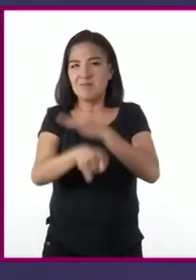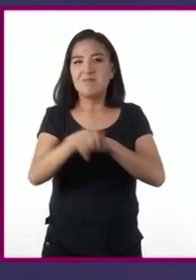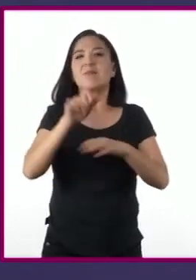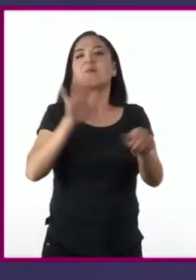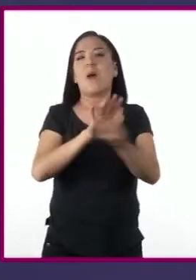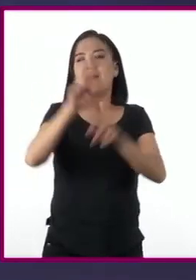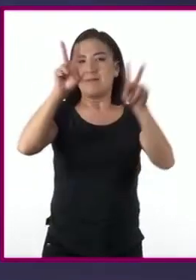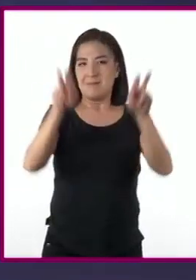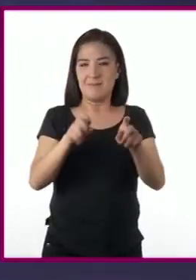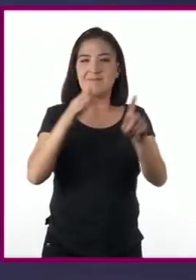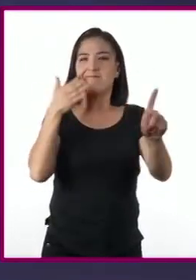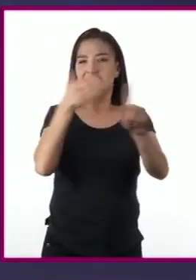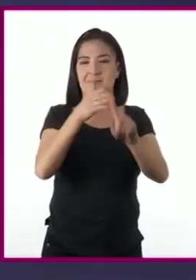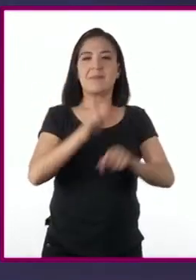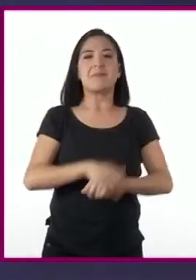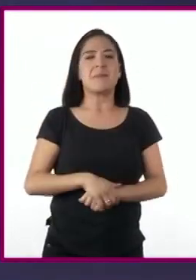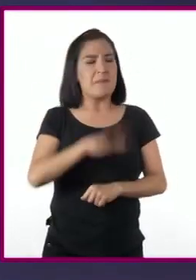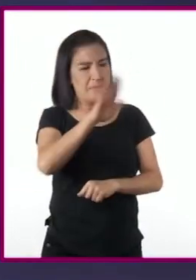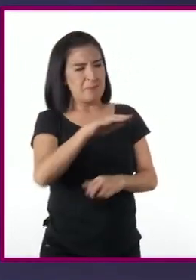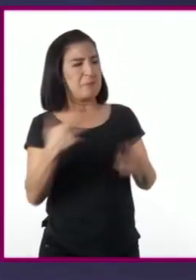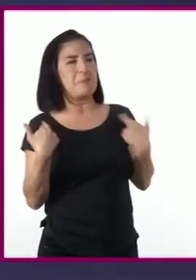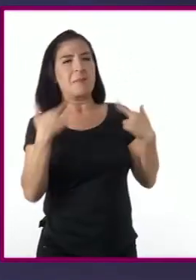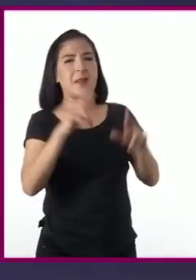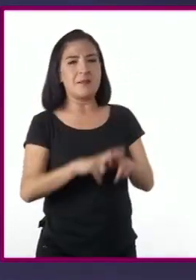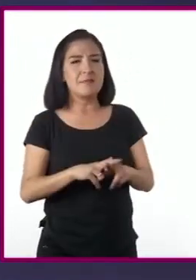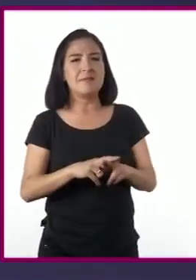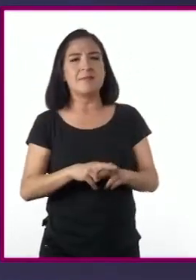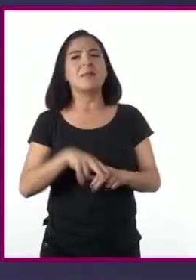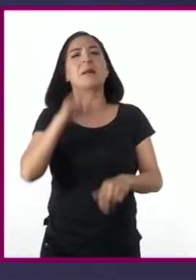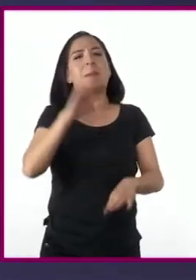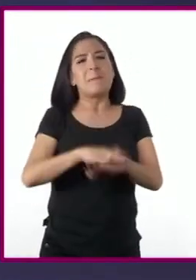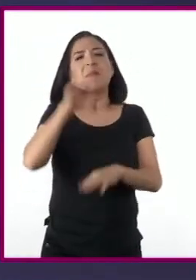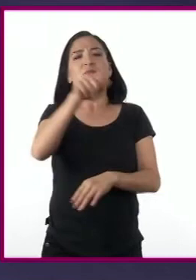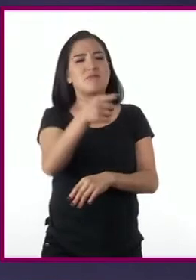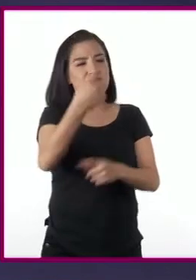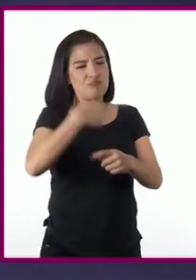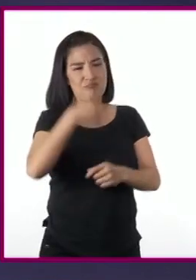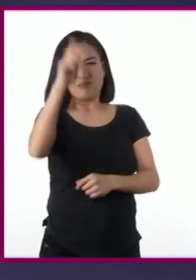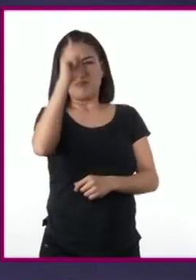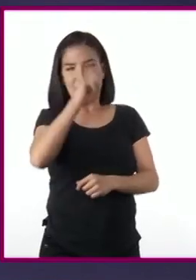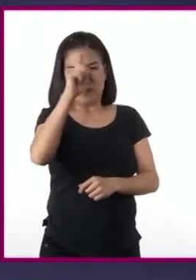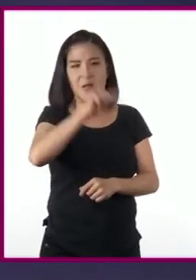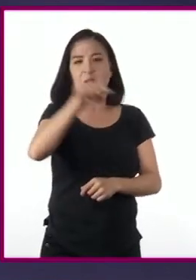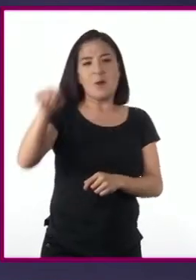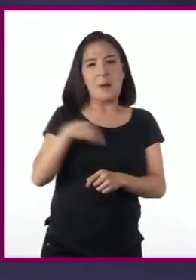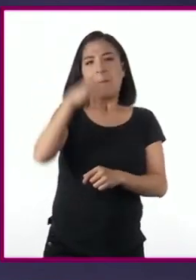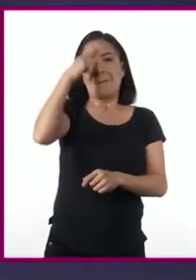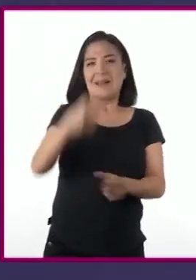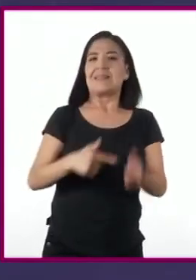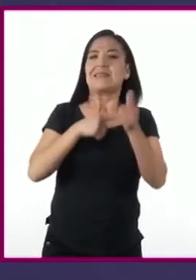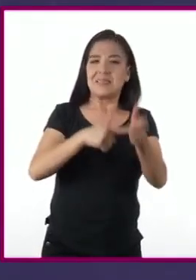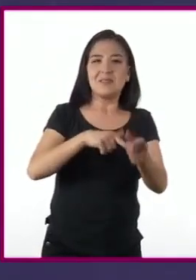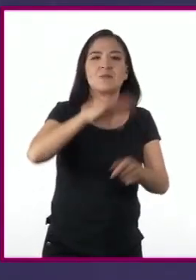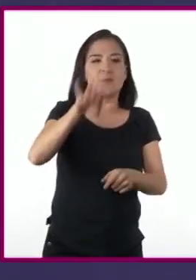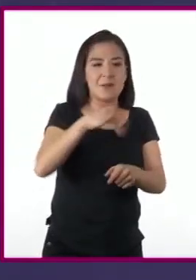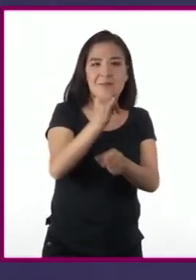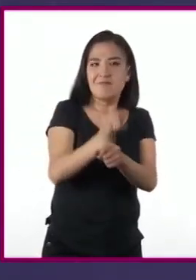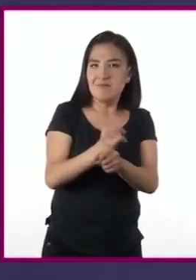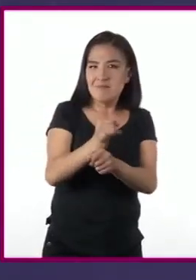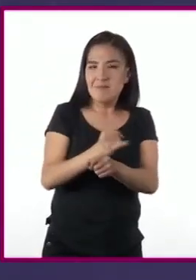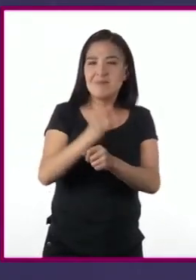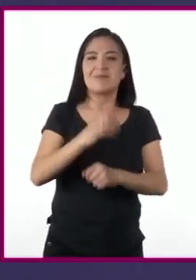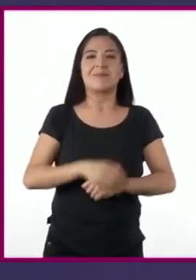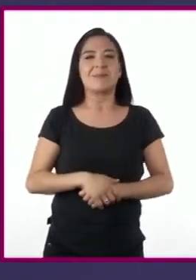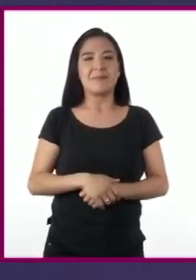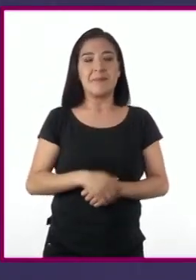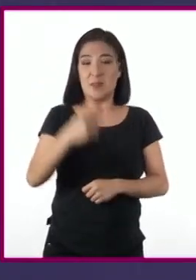seleccionado. Profesor, ¿y qué más nos aconseja para encontrar fuentes de consulta? Un